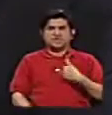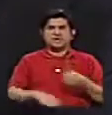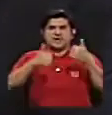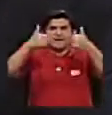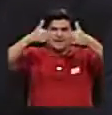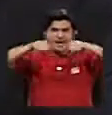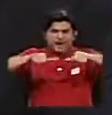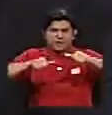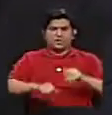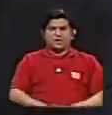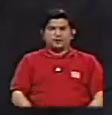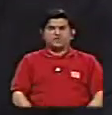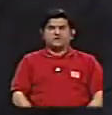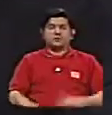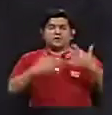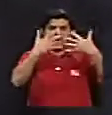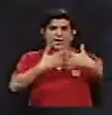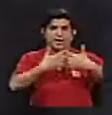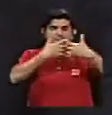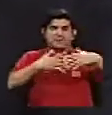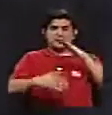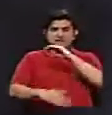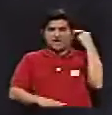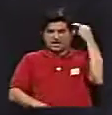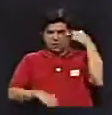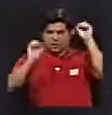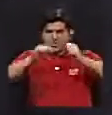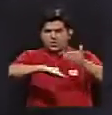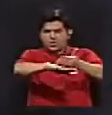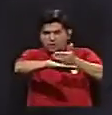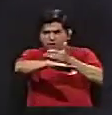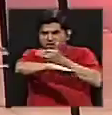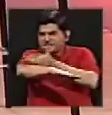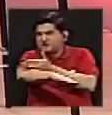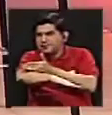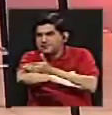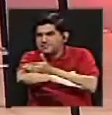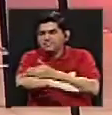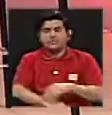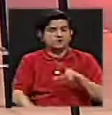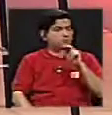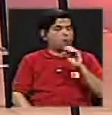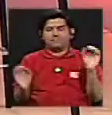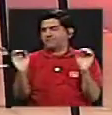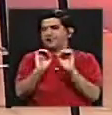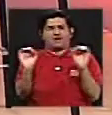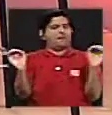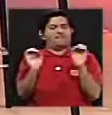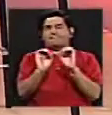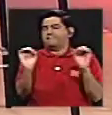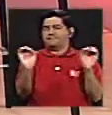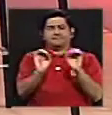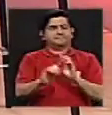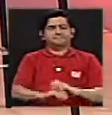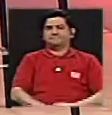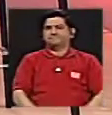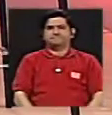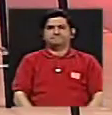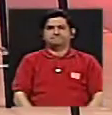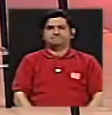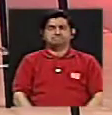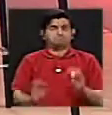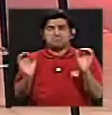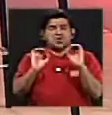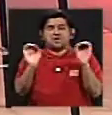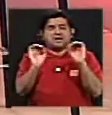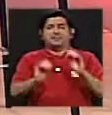conciliación entre la empresa y el Estado para poder avanzar en lo siguiente? No, en absoluto, en absoluto. De ninguna